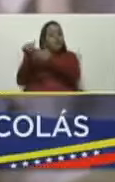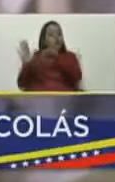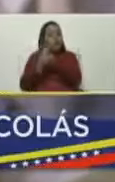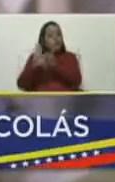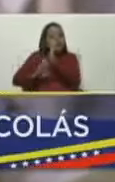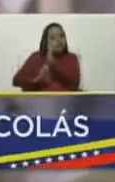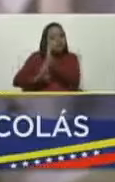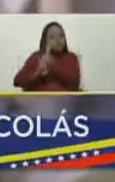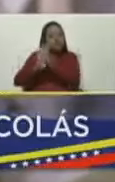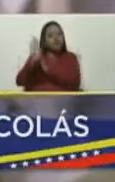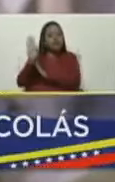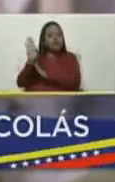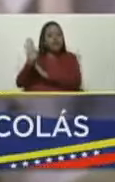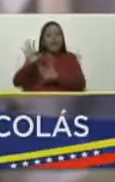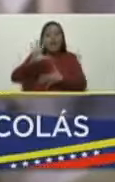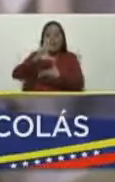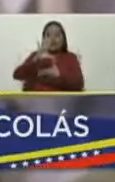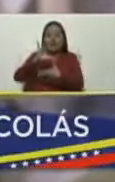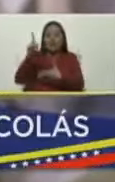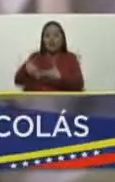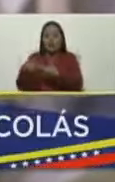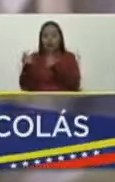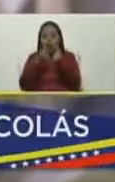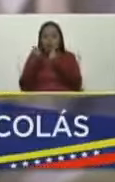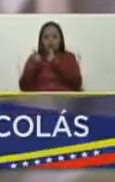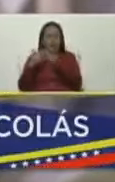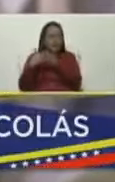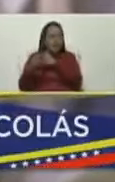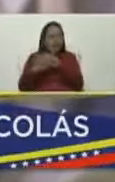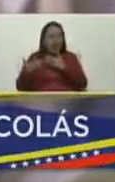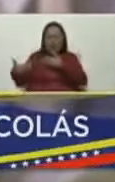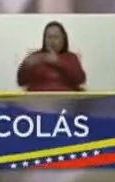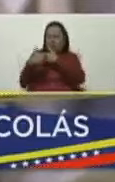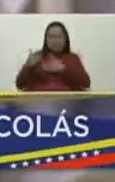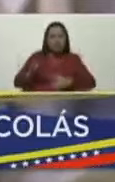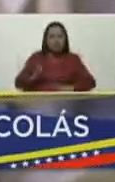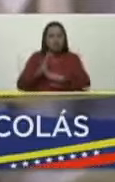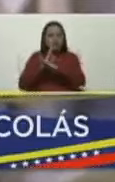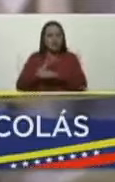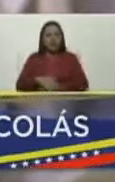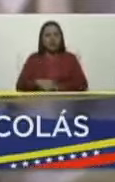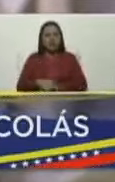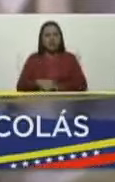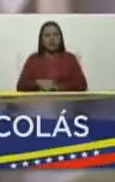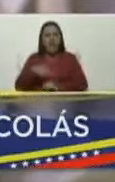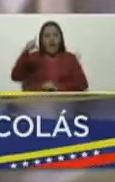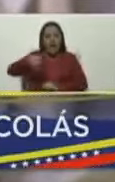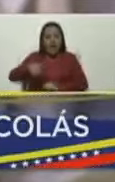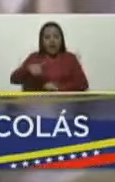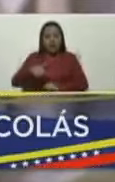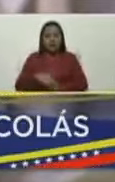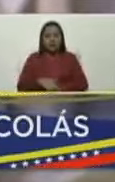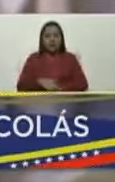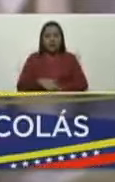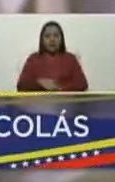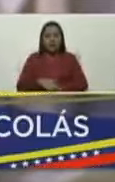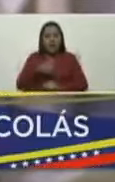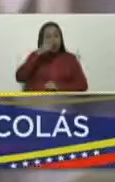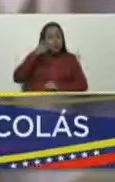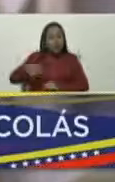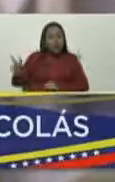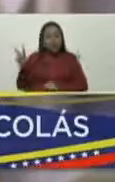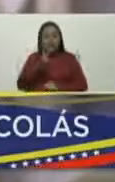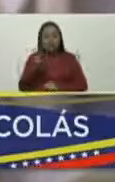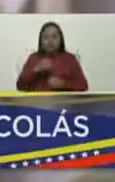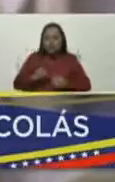nuestra región, en crecimiento económico, a pesar del asedio, de la agresión, del bloqueo aquí está el espíritu de los venezolanos y las venezolanas. Y